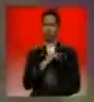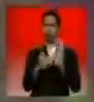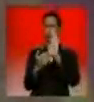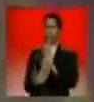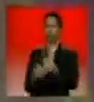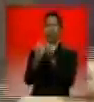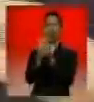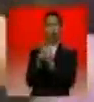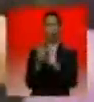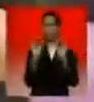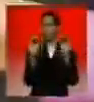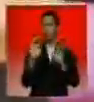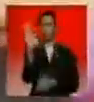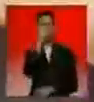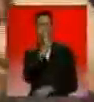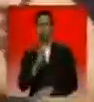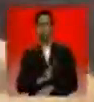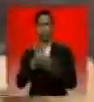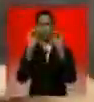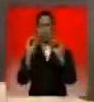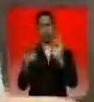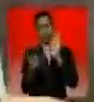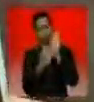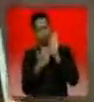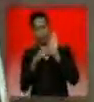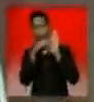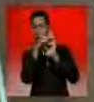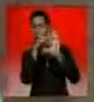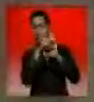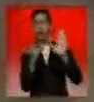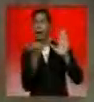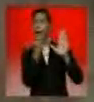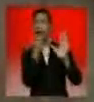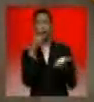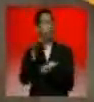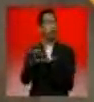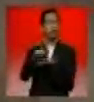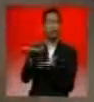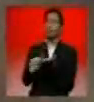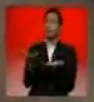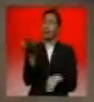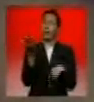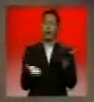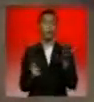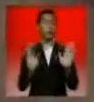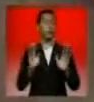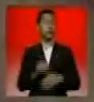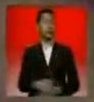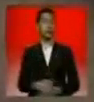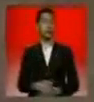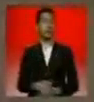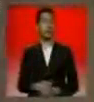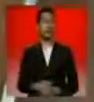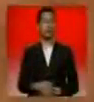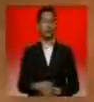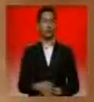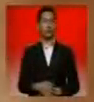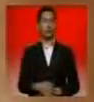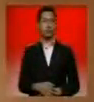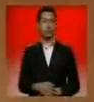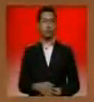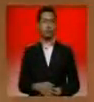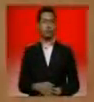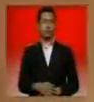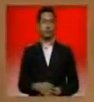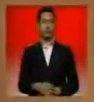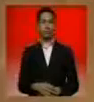la modificación que se señala aquí es de la Corte Constitucional. Es esta, superintendente, porque aquí está equivocado y aquí dice